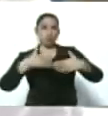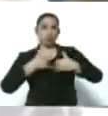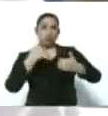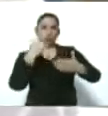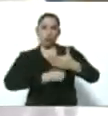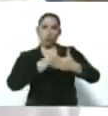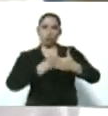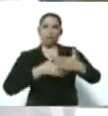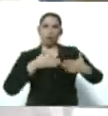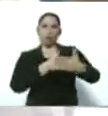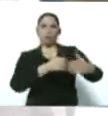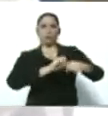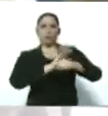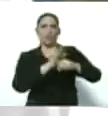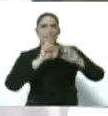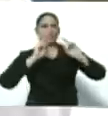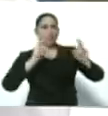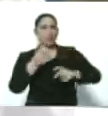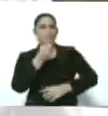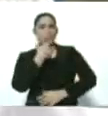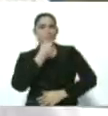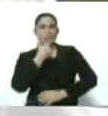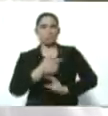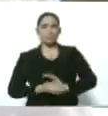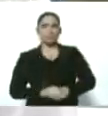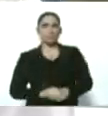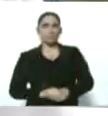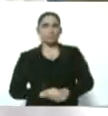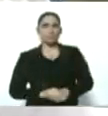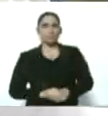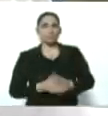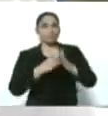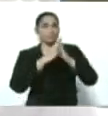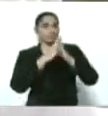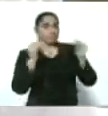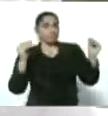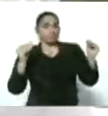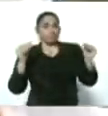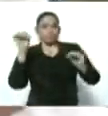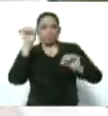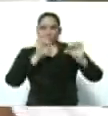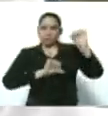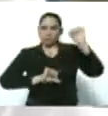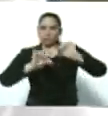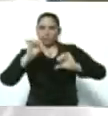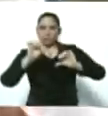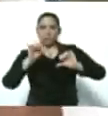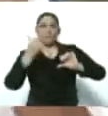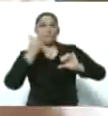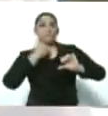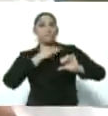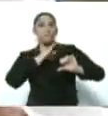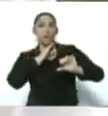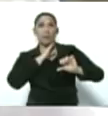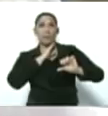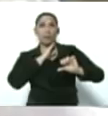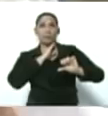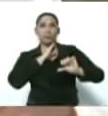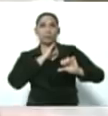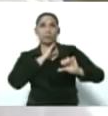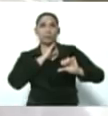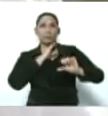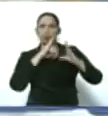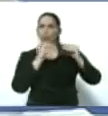el COVID. En materia de tratamiento, todo es experimental. Una enfermedad que es nueva. Todo es experimental. Todo